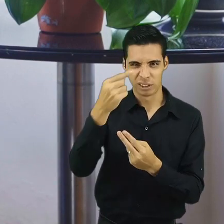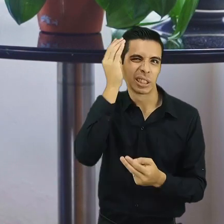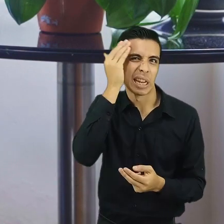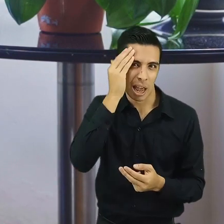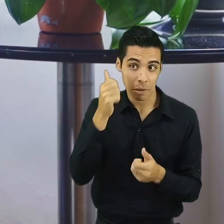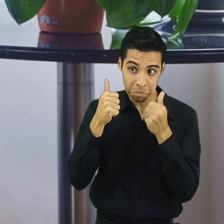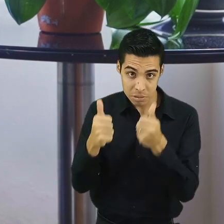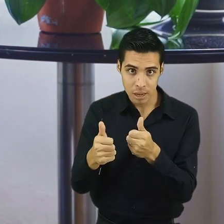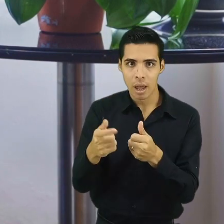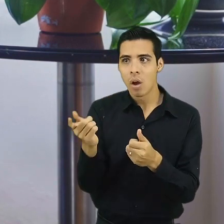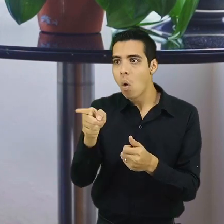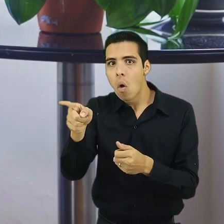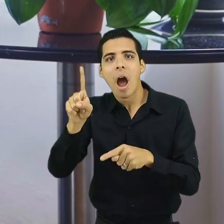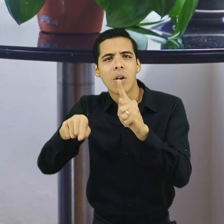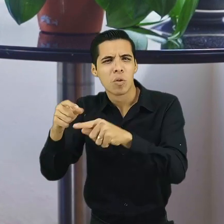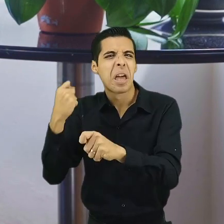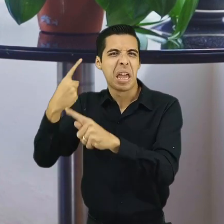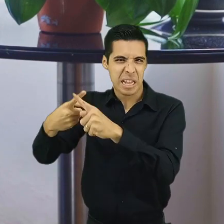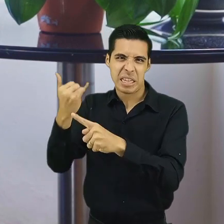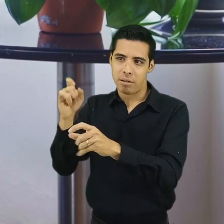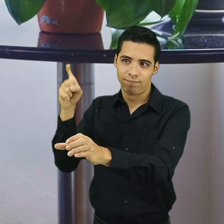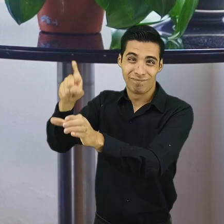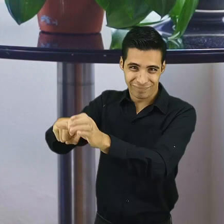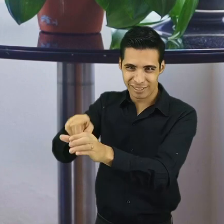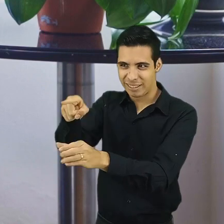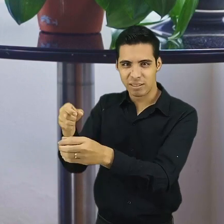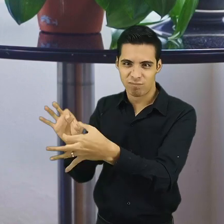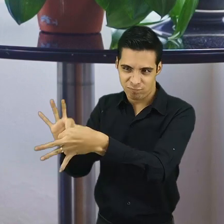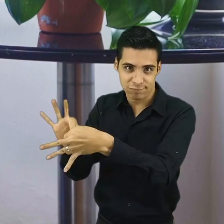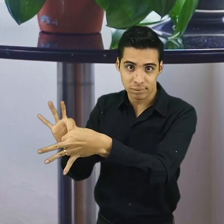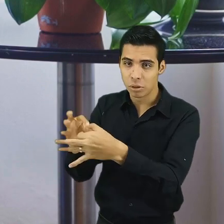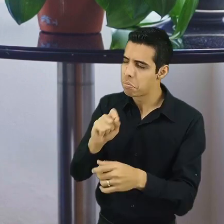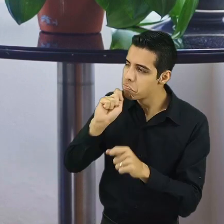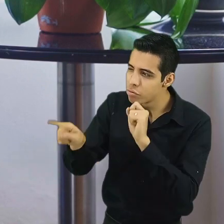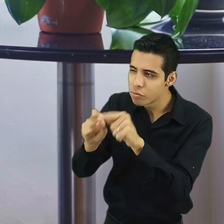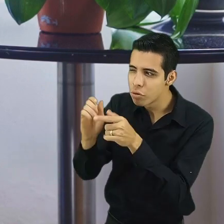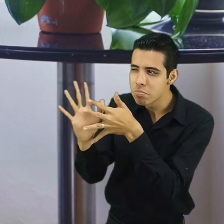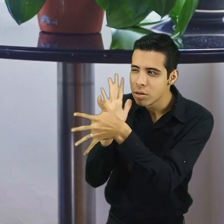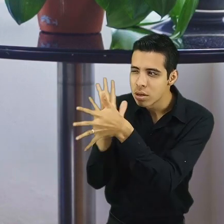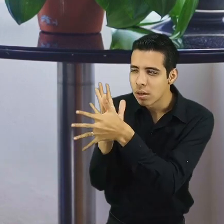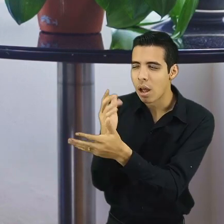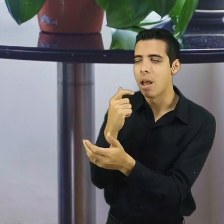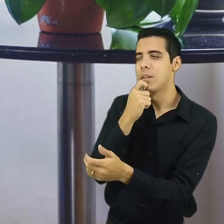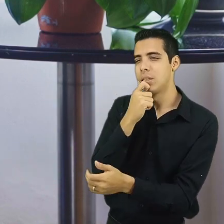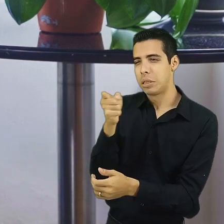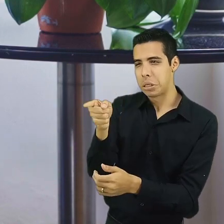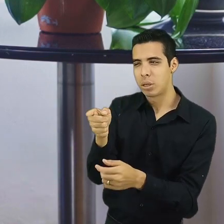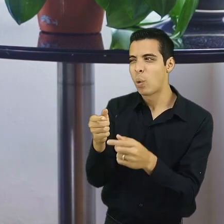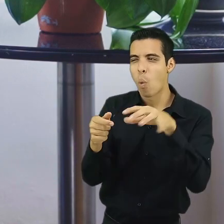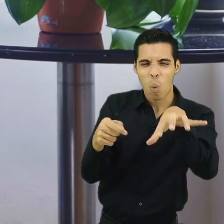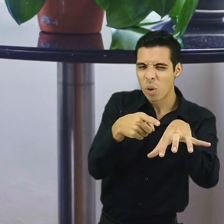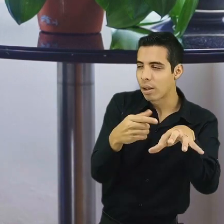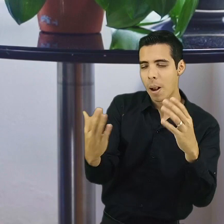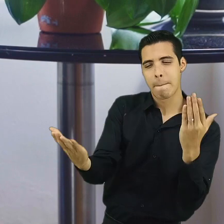muy importante, pide la opinión de la experiencia de otras personas que hayan trabajado ya con esta inmobiliaria. Compara y una vez decidido, da